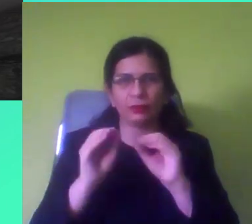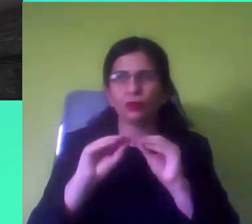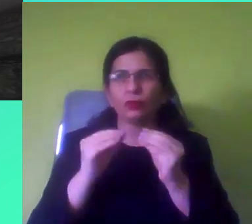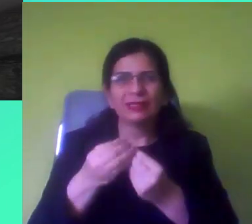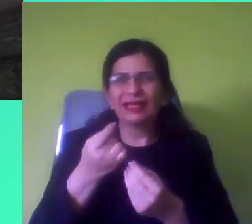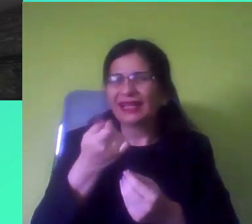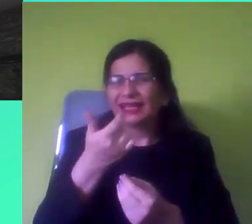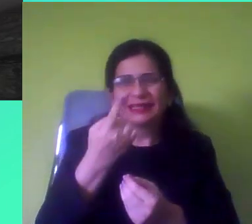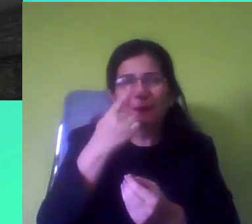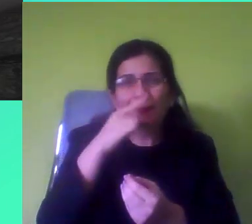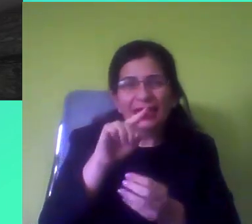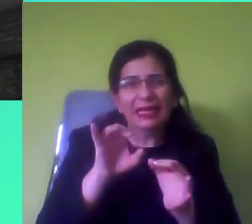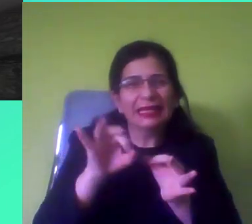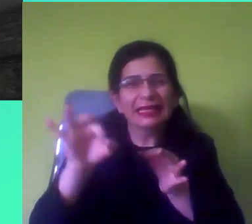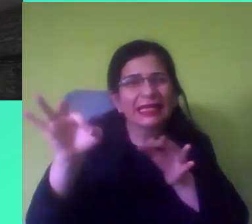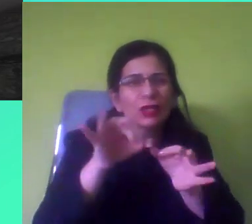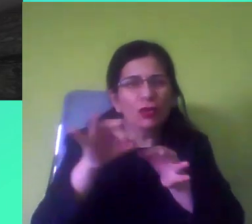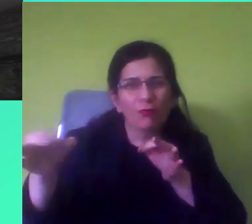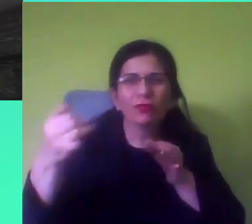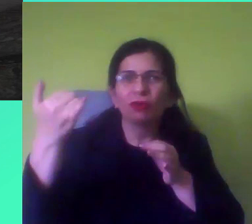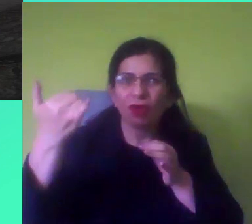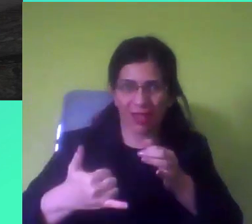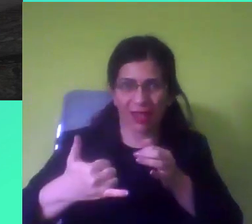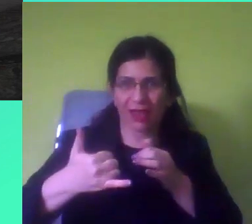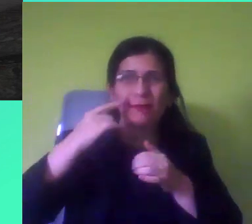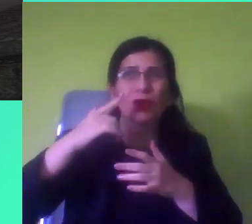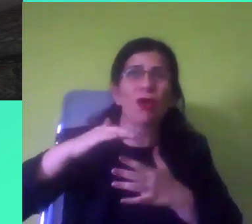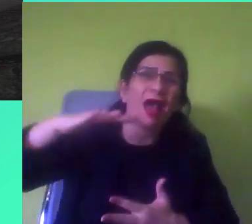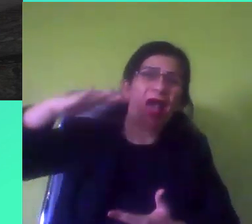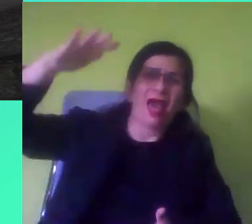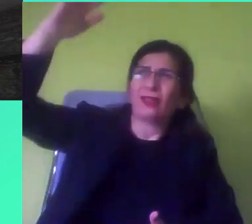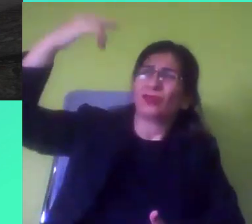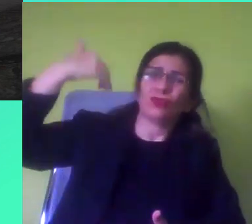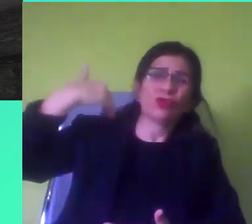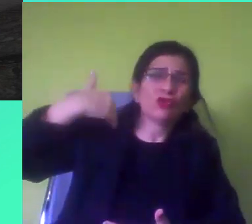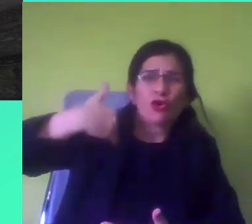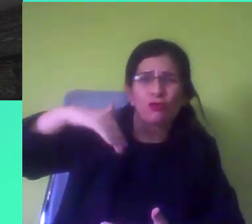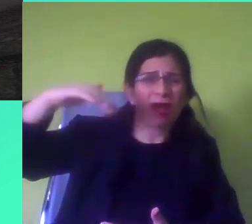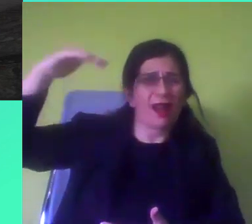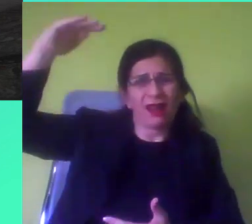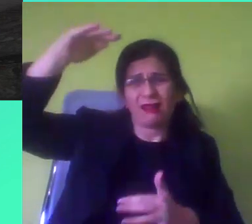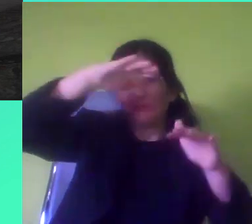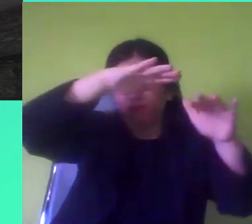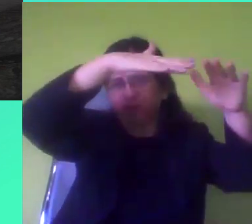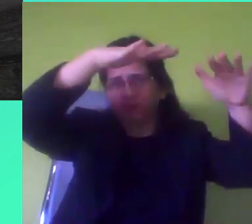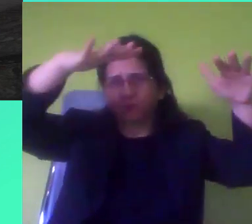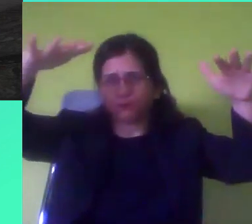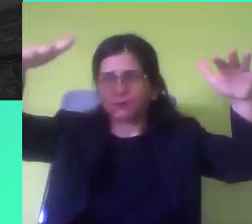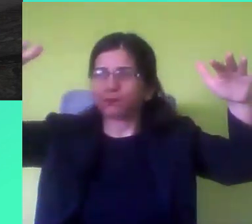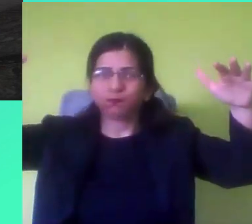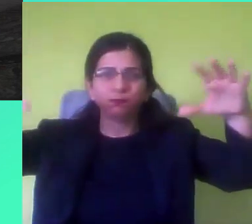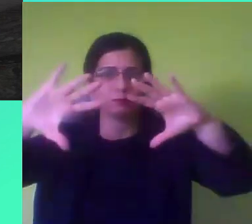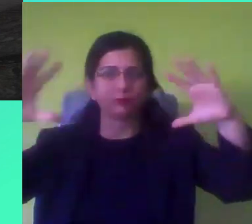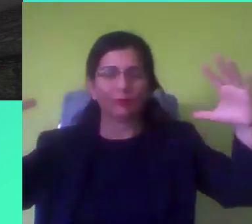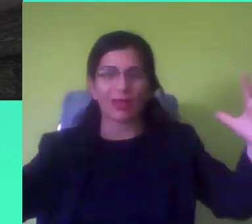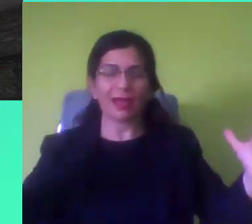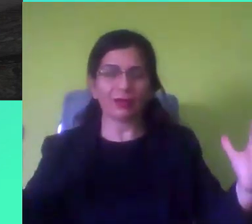kilómetros cuadrados. Y están a bajas alturas en general. Cuando vamos subiendo